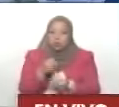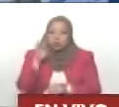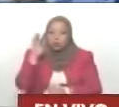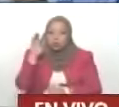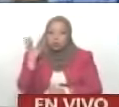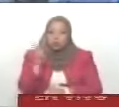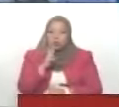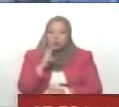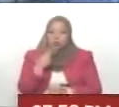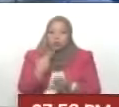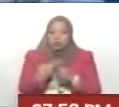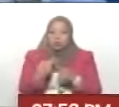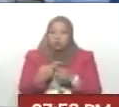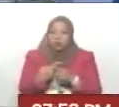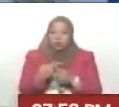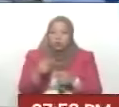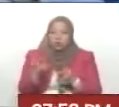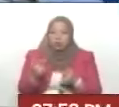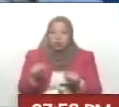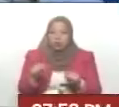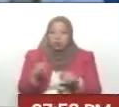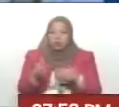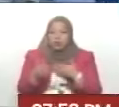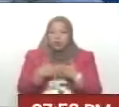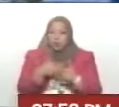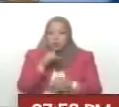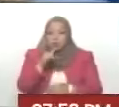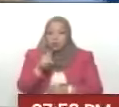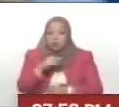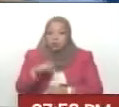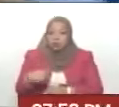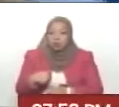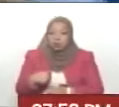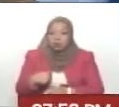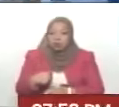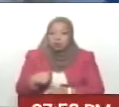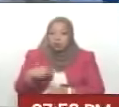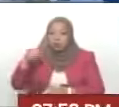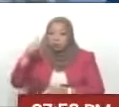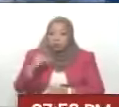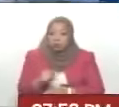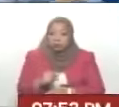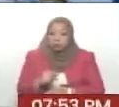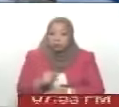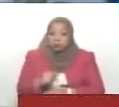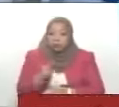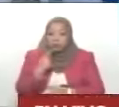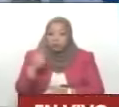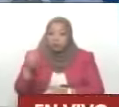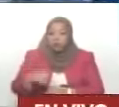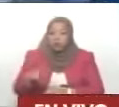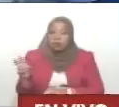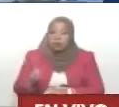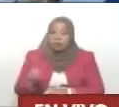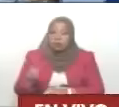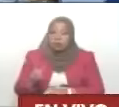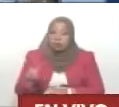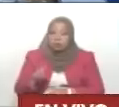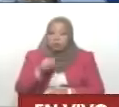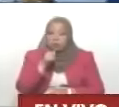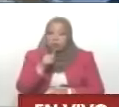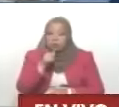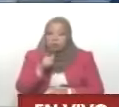Sí, pase por encima de la censura, del baneo. Porque nos tienen maniados. Tienen maniada la verdad de Venezuela. Tienen